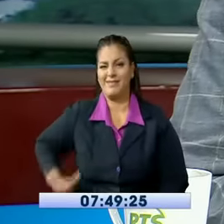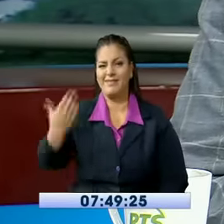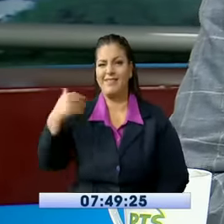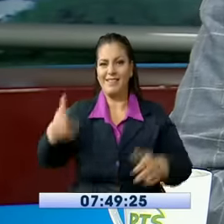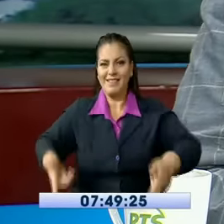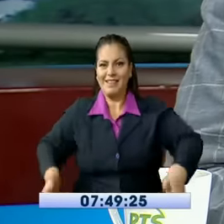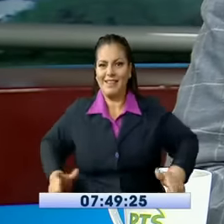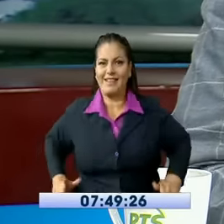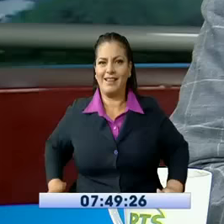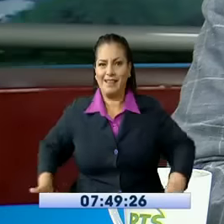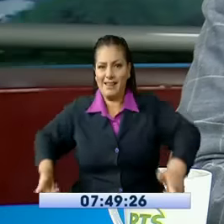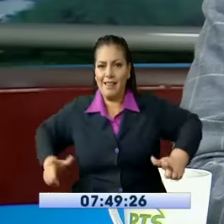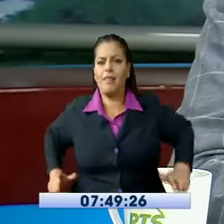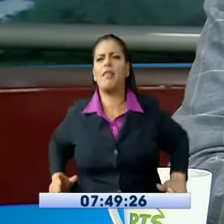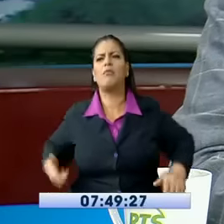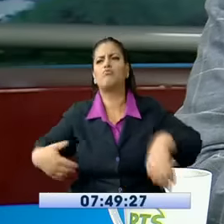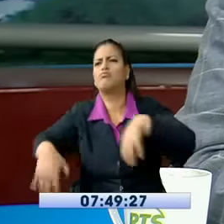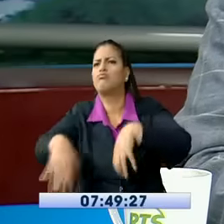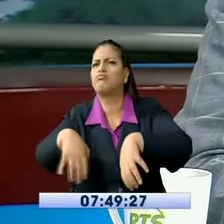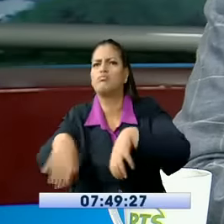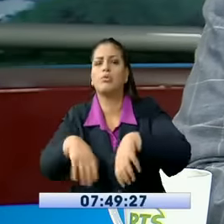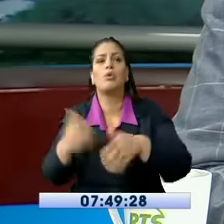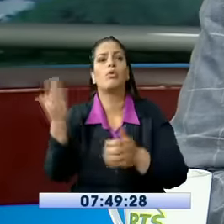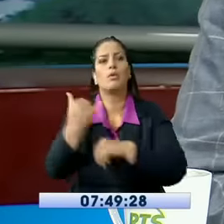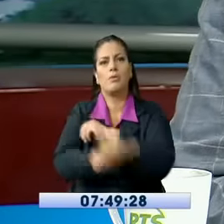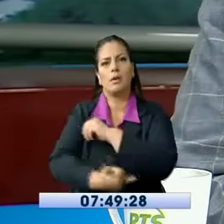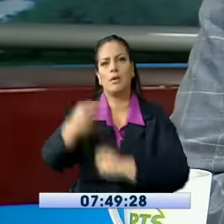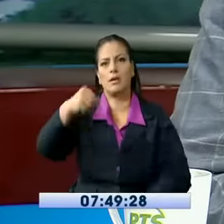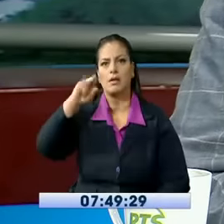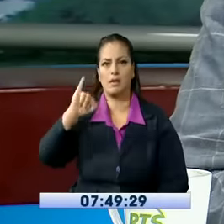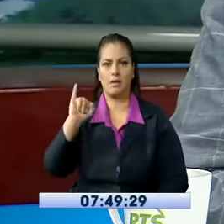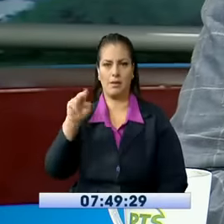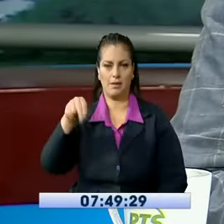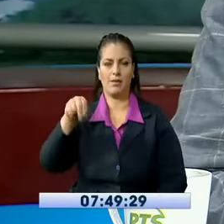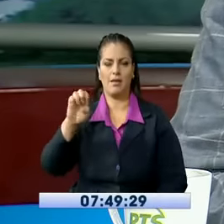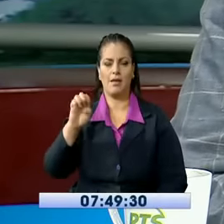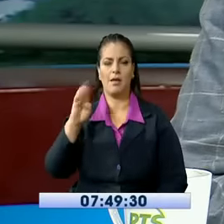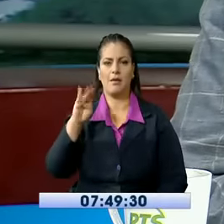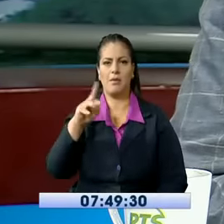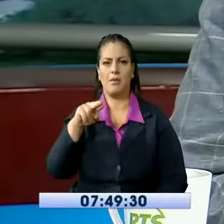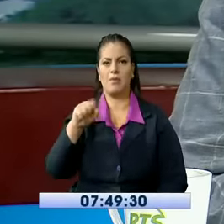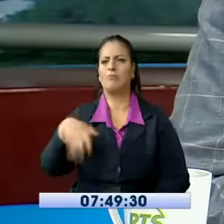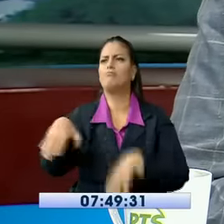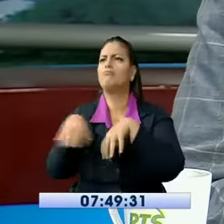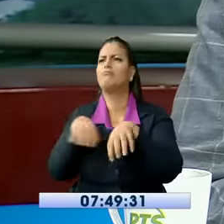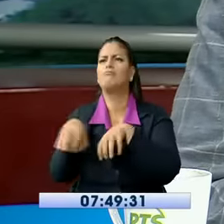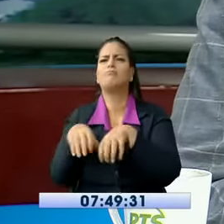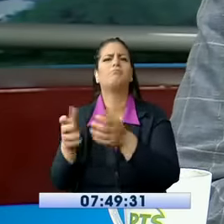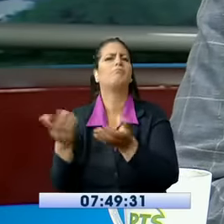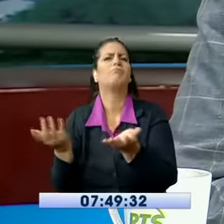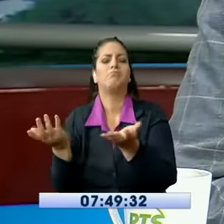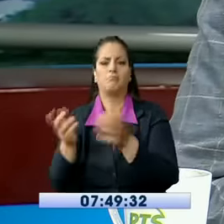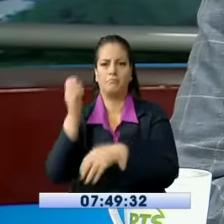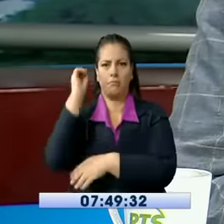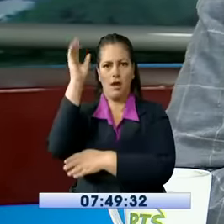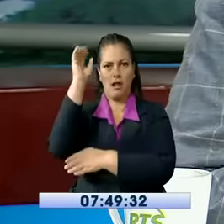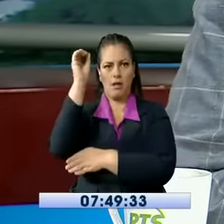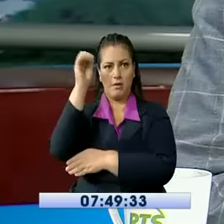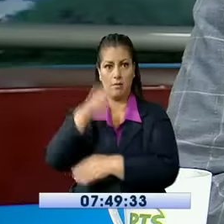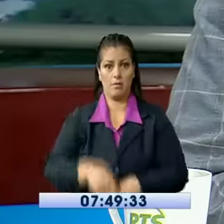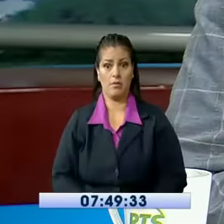Ginebra. También se dijo que se subastarán algunos de los objetos que fueron obsequiados al gobierno